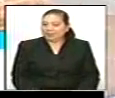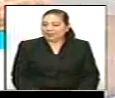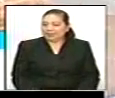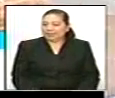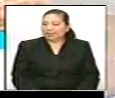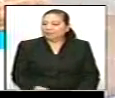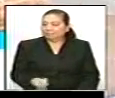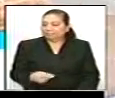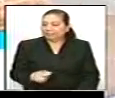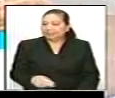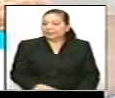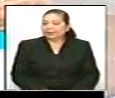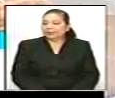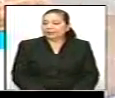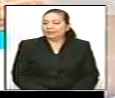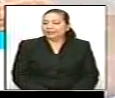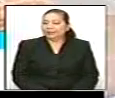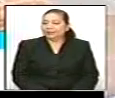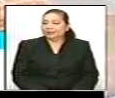de soles, ¿sí?